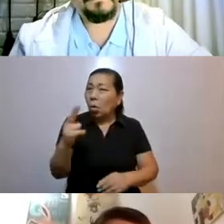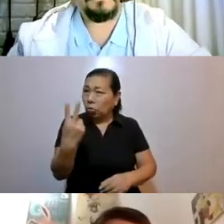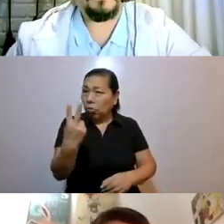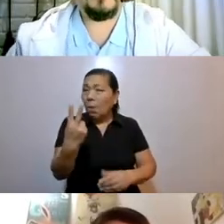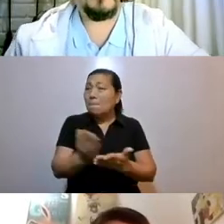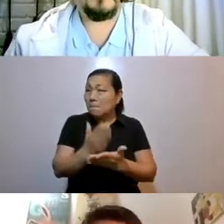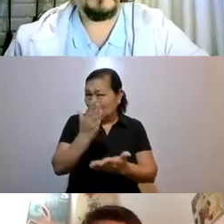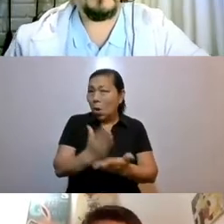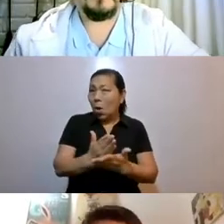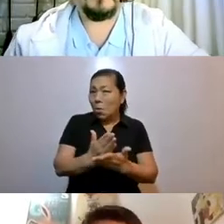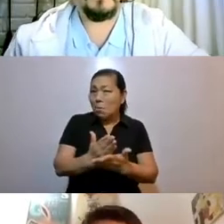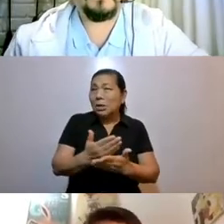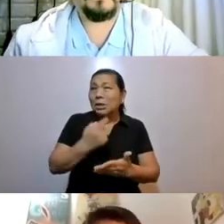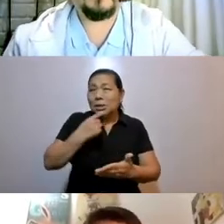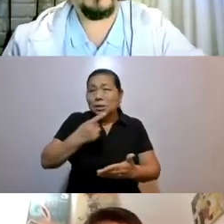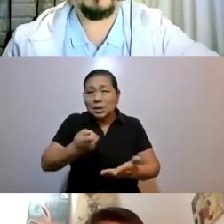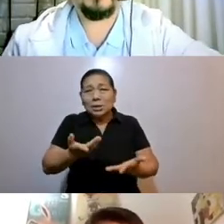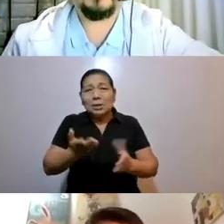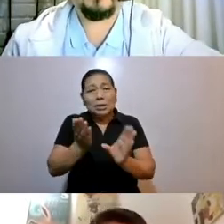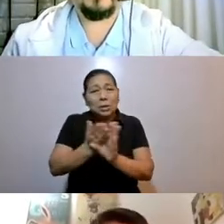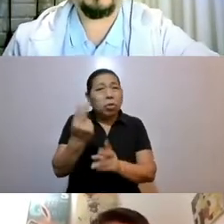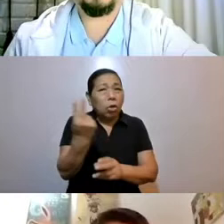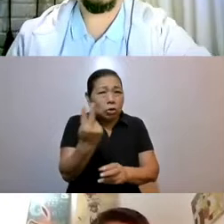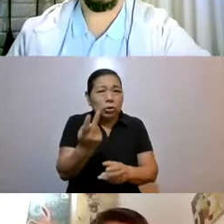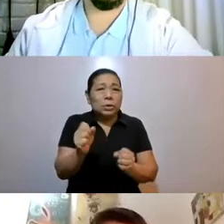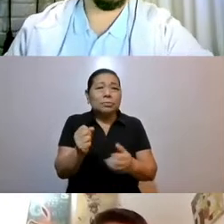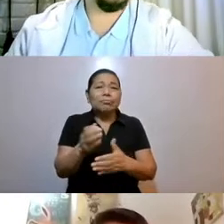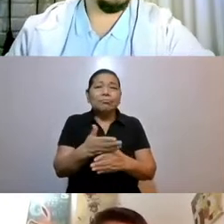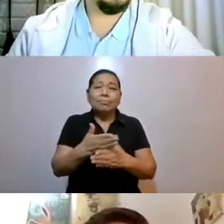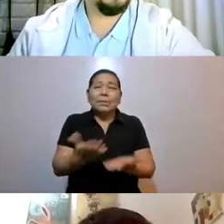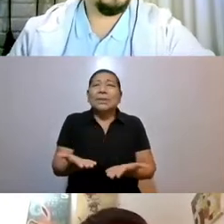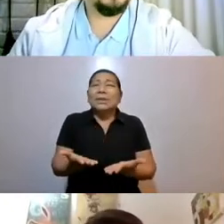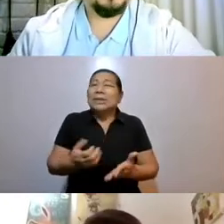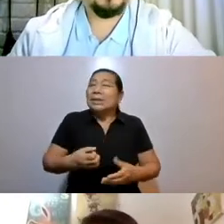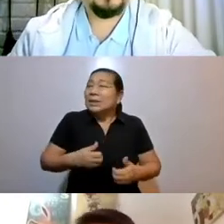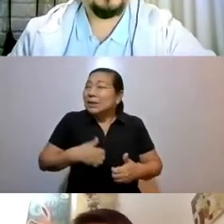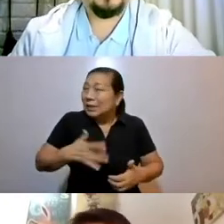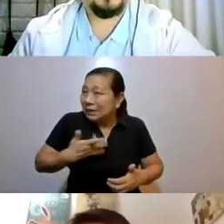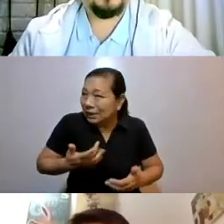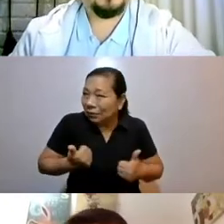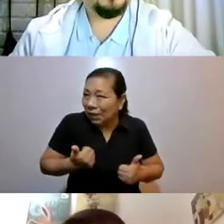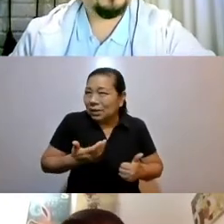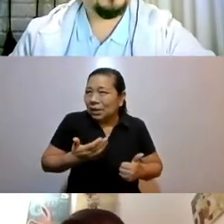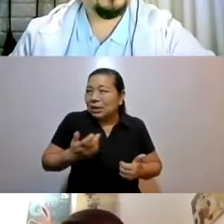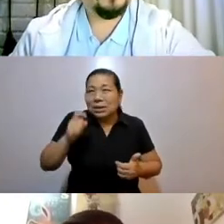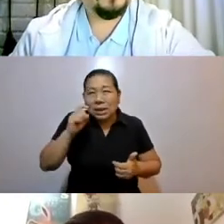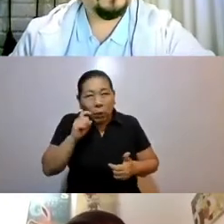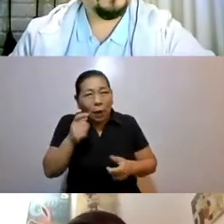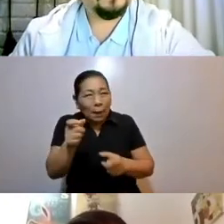¿no? Fisiológicos y psicológicos, que dificultan la participación o la satisfacción en las actividades sexuales de las